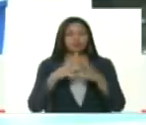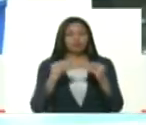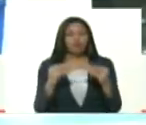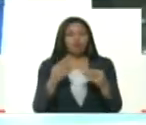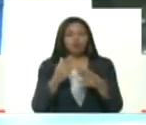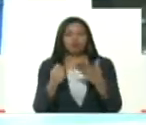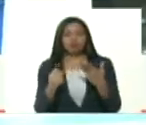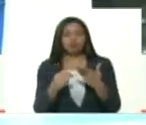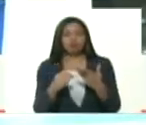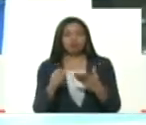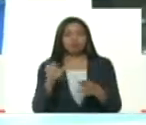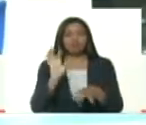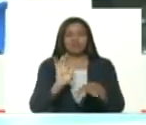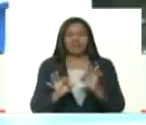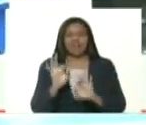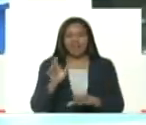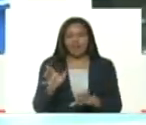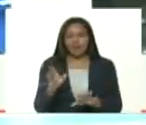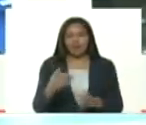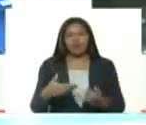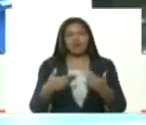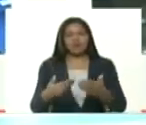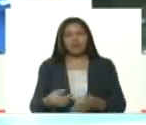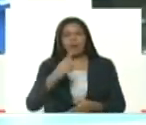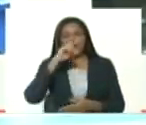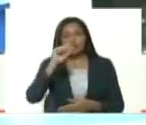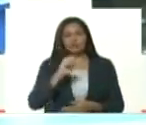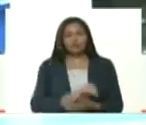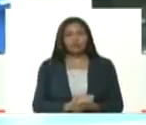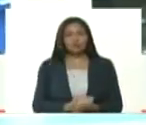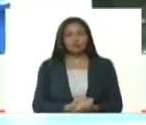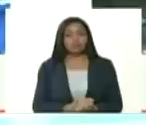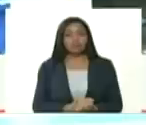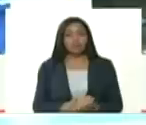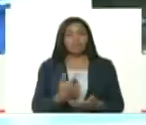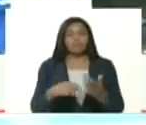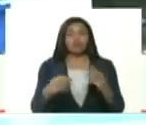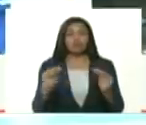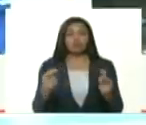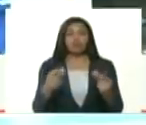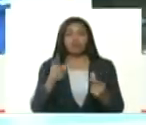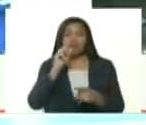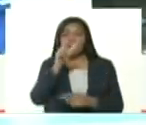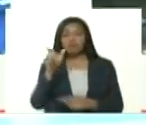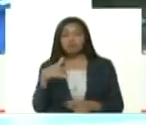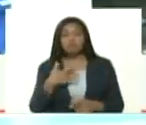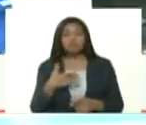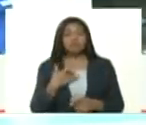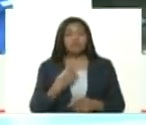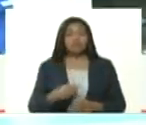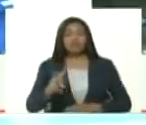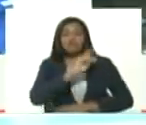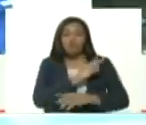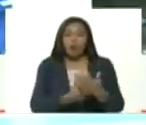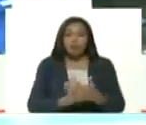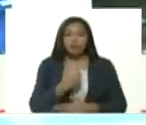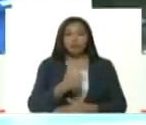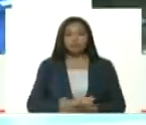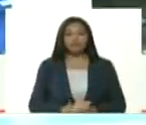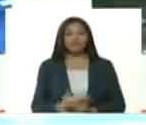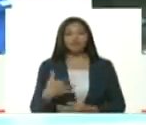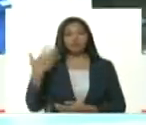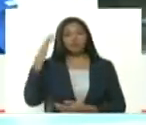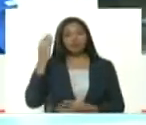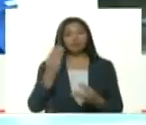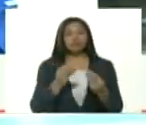brebajes raros que recomienda Maduro, pero que son efectivos. Mire, la gente se siente repotenciada. Yo sé de